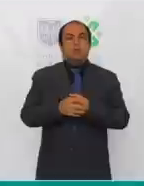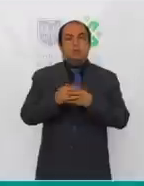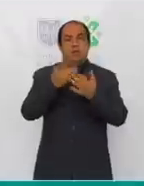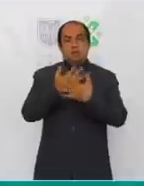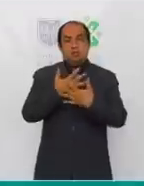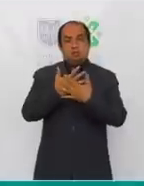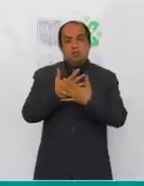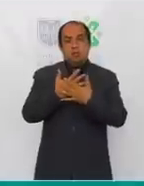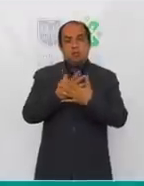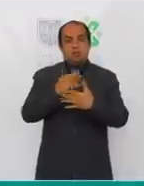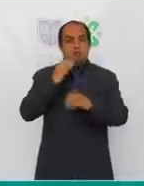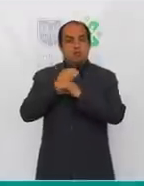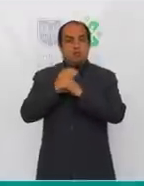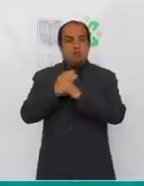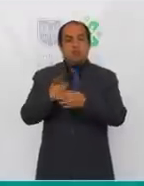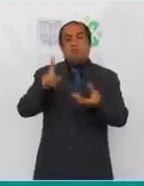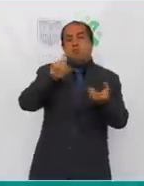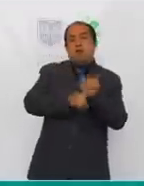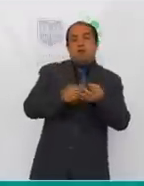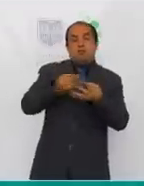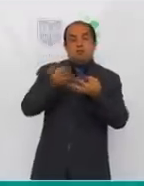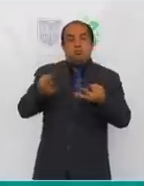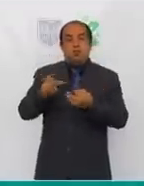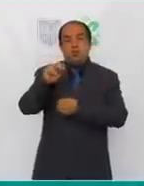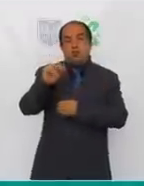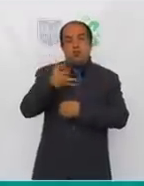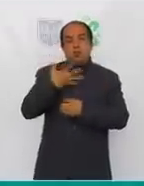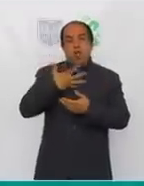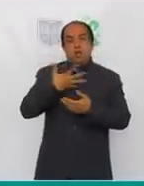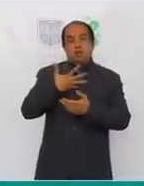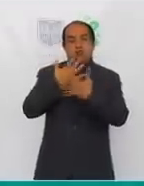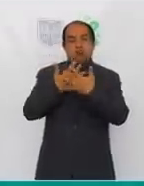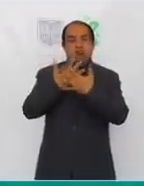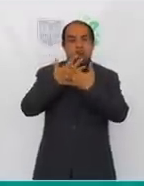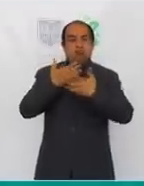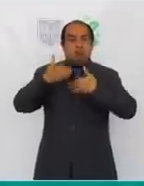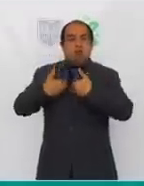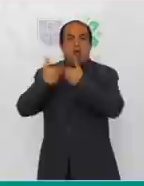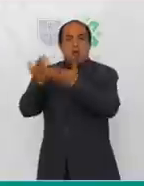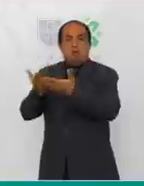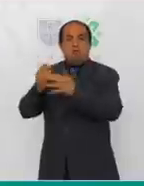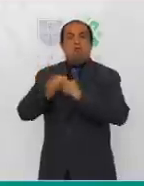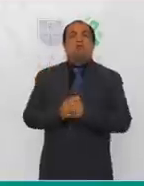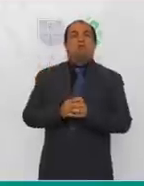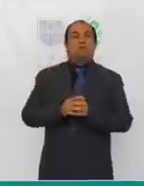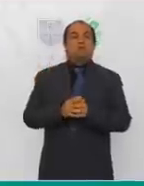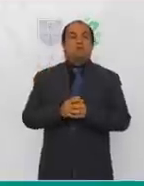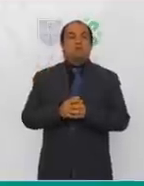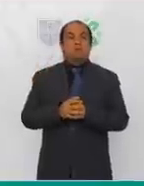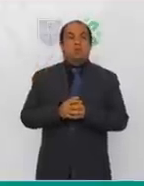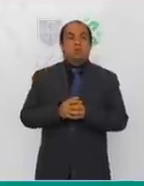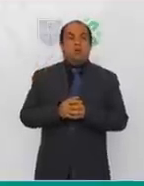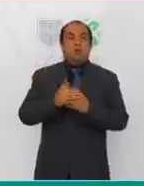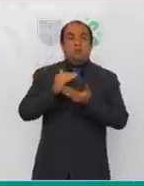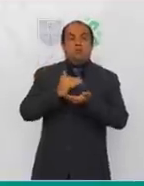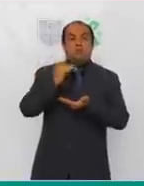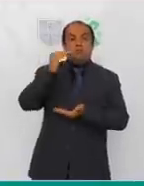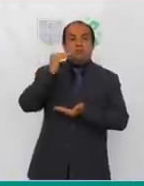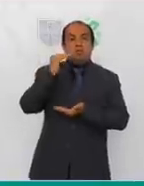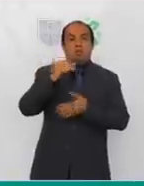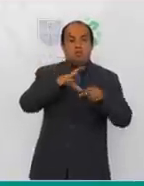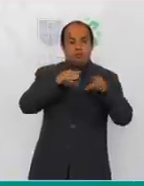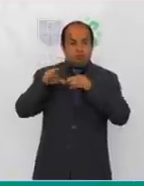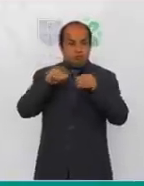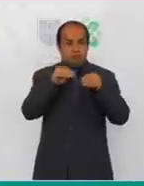hacer dentro del predio, ya no van a estar los camiones en la parte exterior. Se incrementa el volumen de recolección, como vieron,